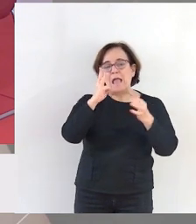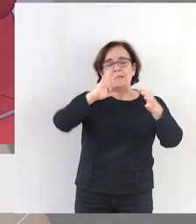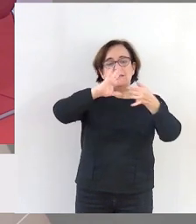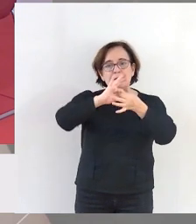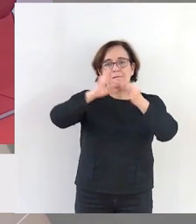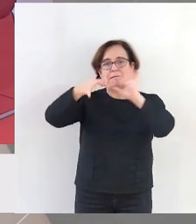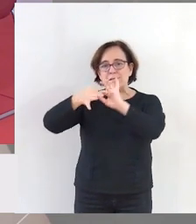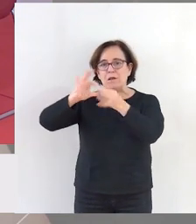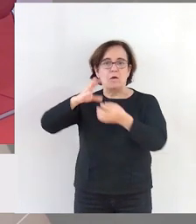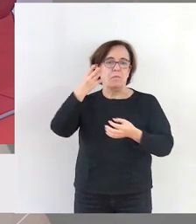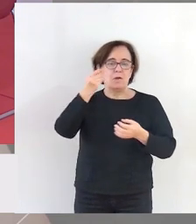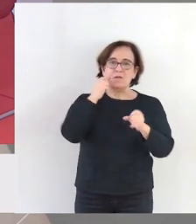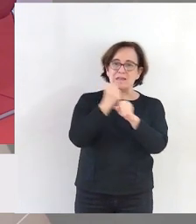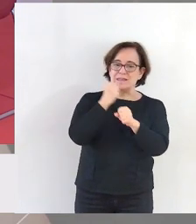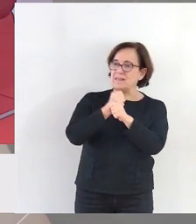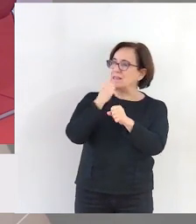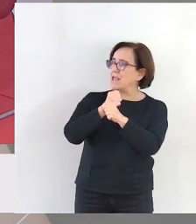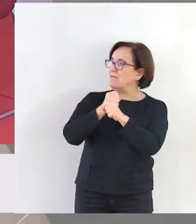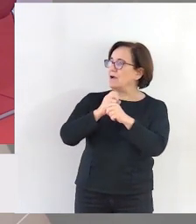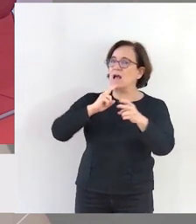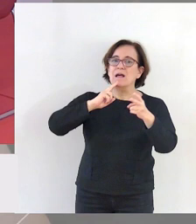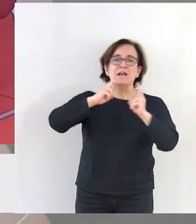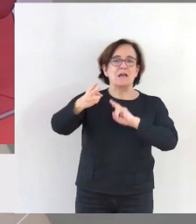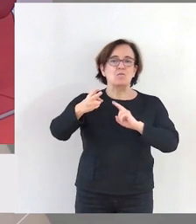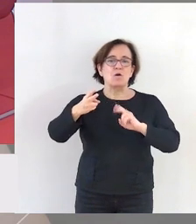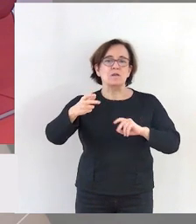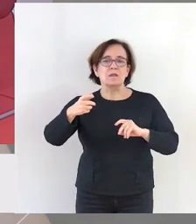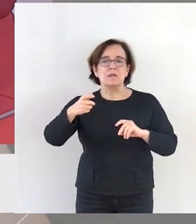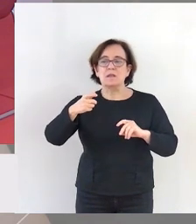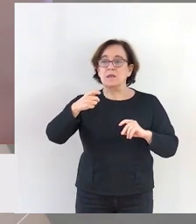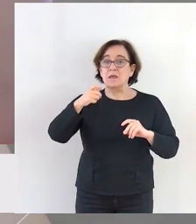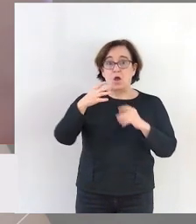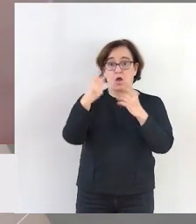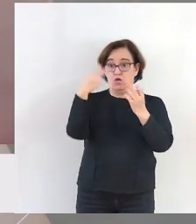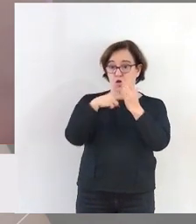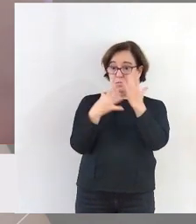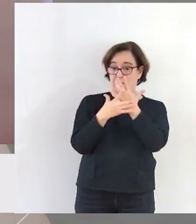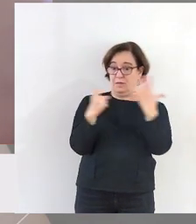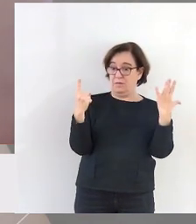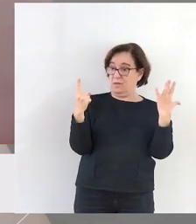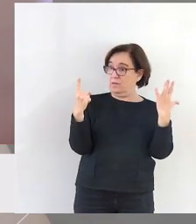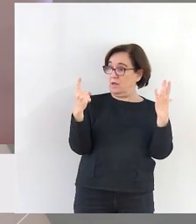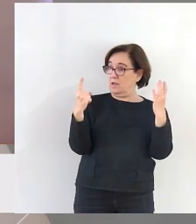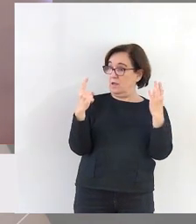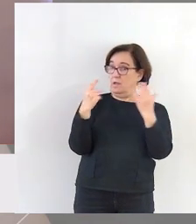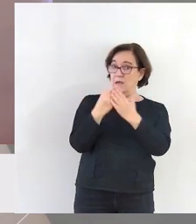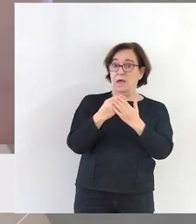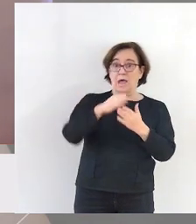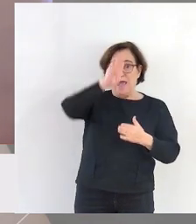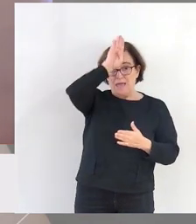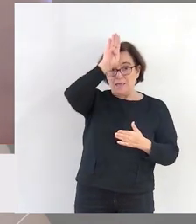seguro que muchos que los que trabajéis en en en respuesta humanitaria desde 2016 desde la Cumbre humanitaria mundial de Estambul